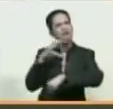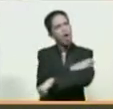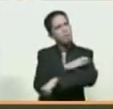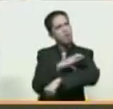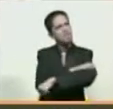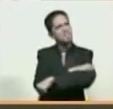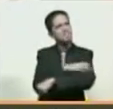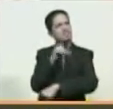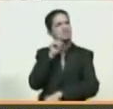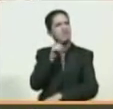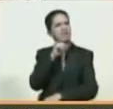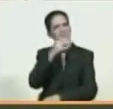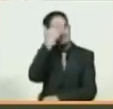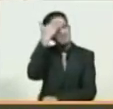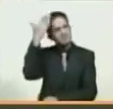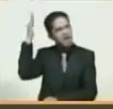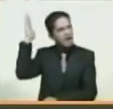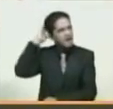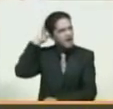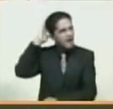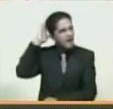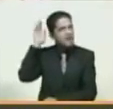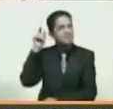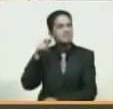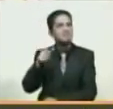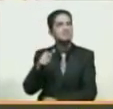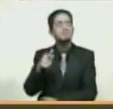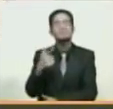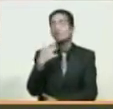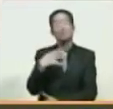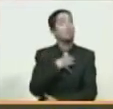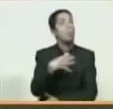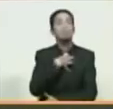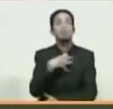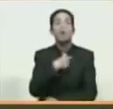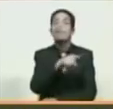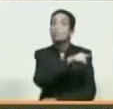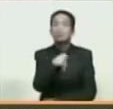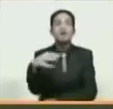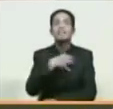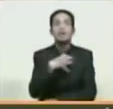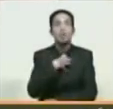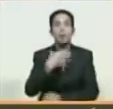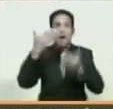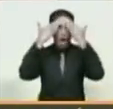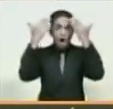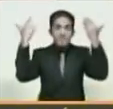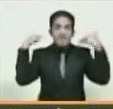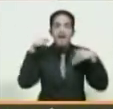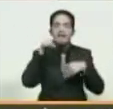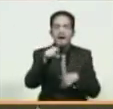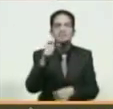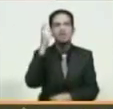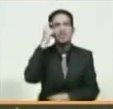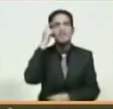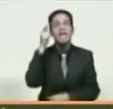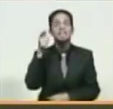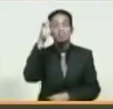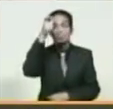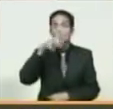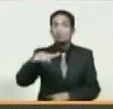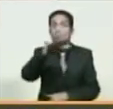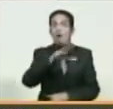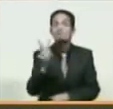fascista con rostro de fascismo? No se nos puede olvidar lo que vimos esos días, porque lo que vivió el pueblo de